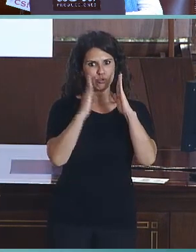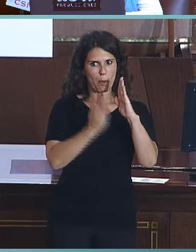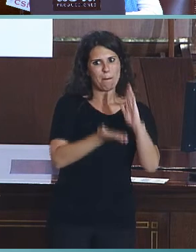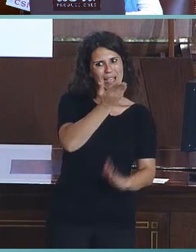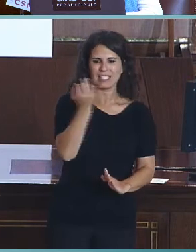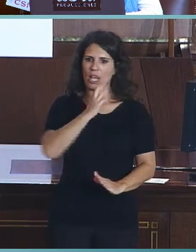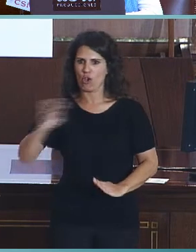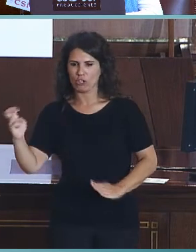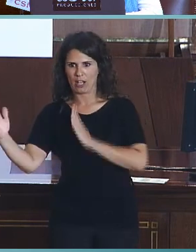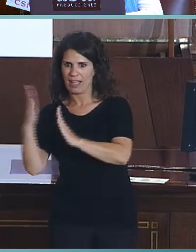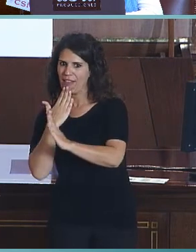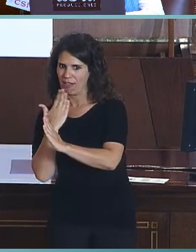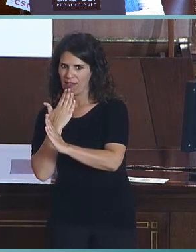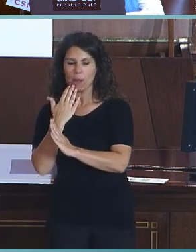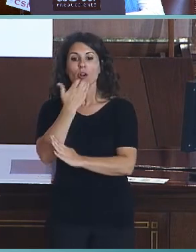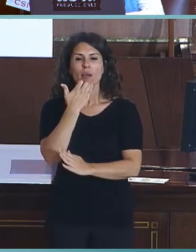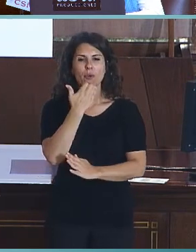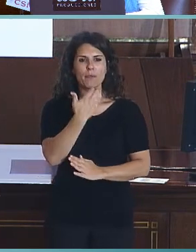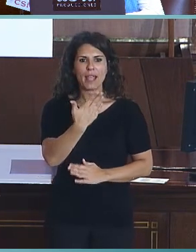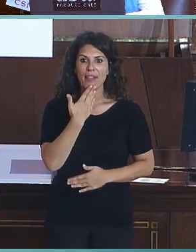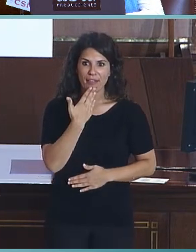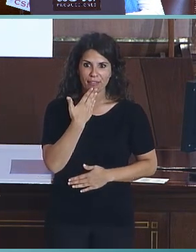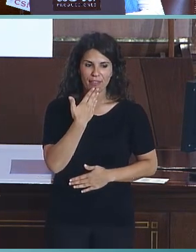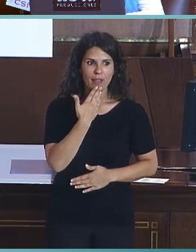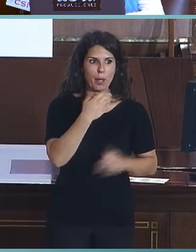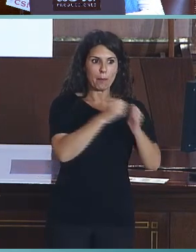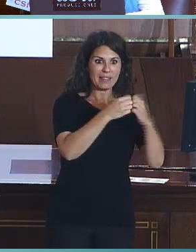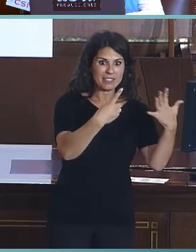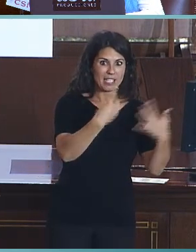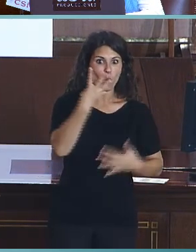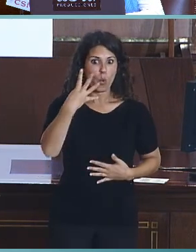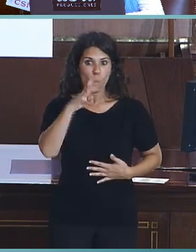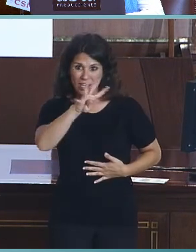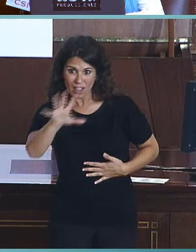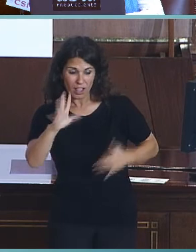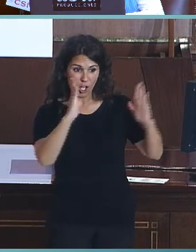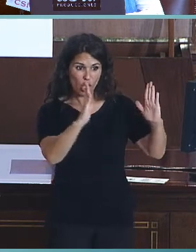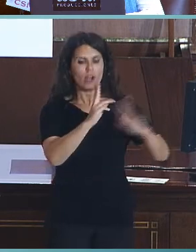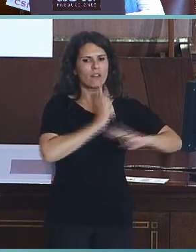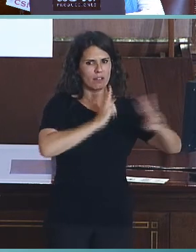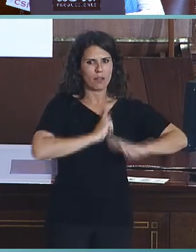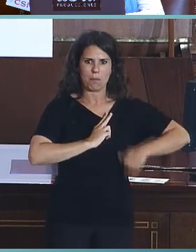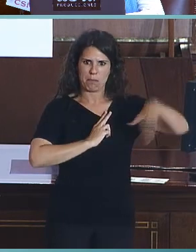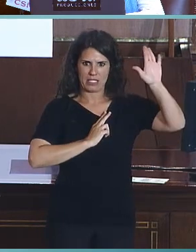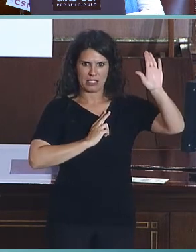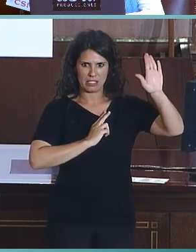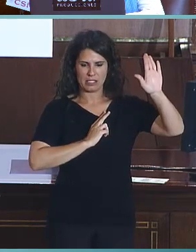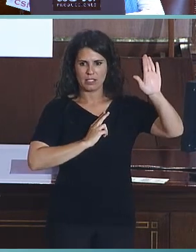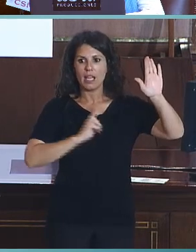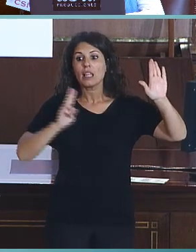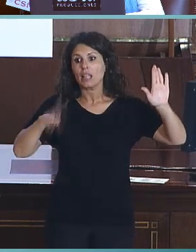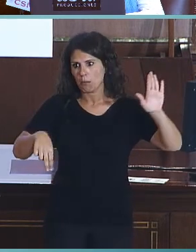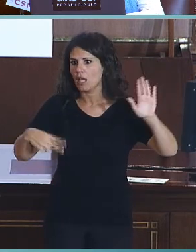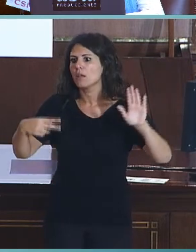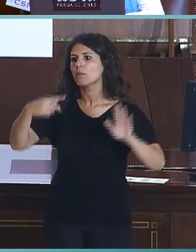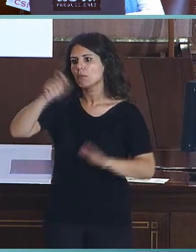más respuestas de edades entre 26 y 45 años. También tenemos respuestas